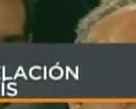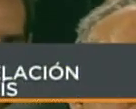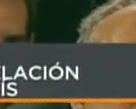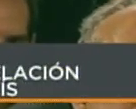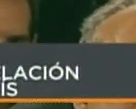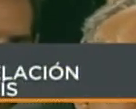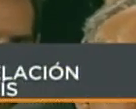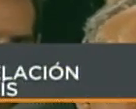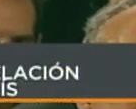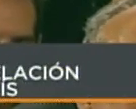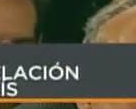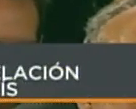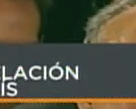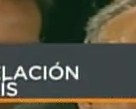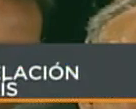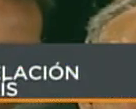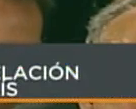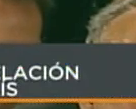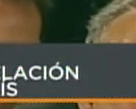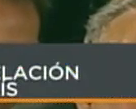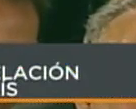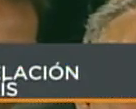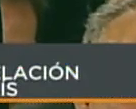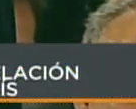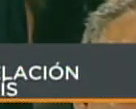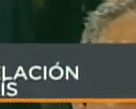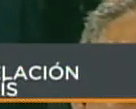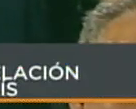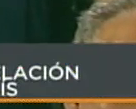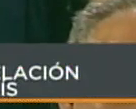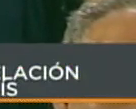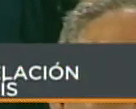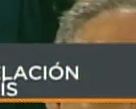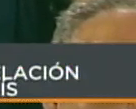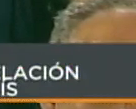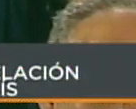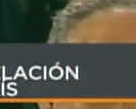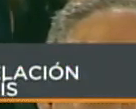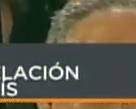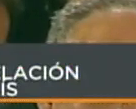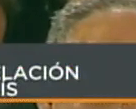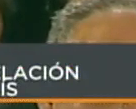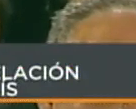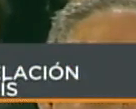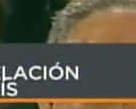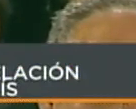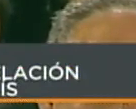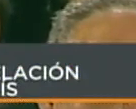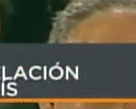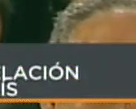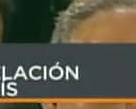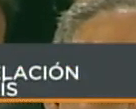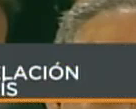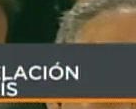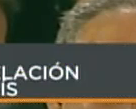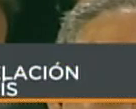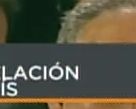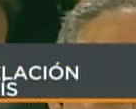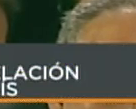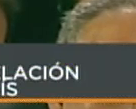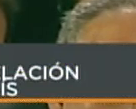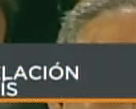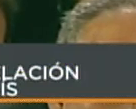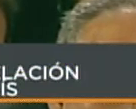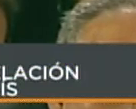de bancarización y mejores servicios tecnológicos. Entonces, es evidente, señor presidente,